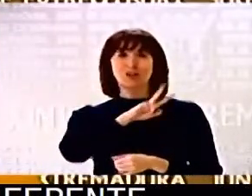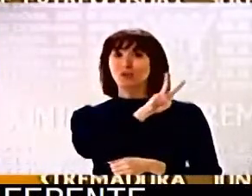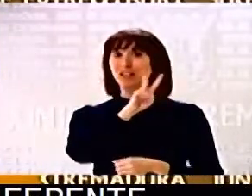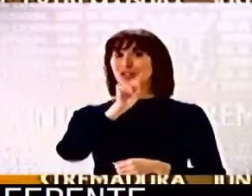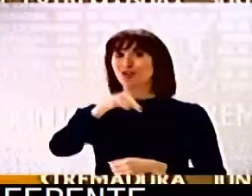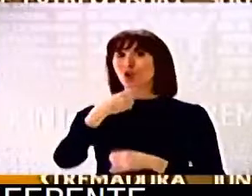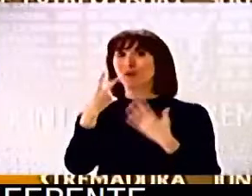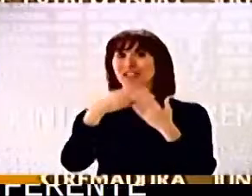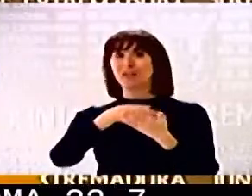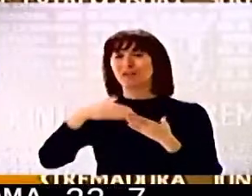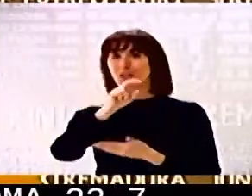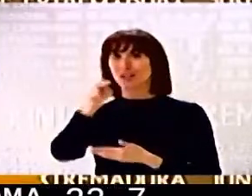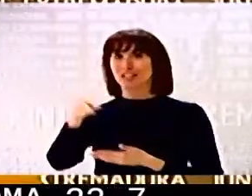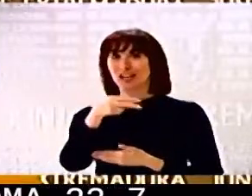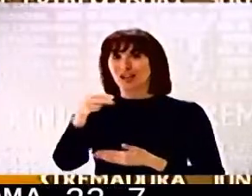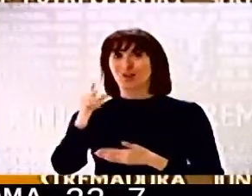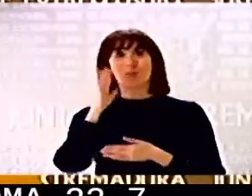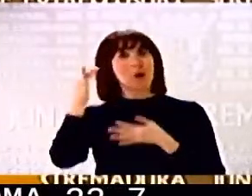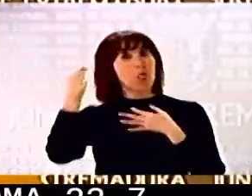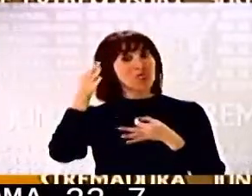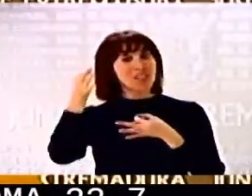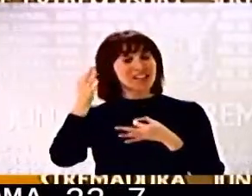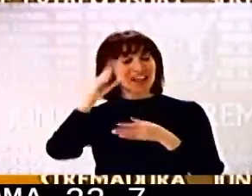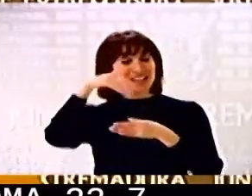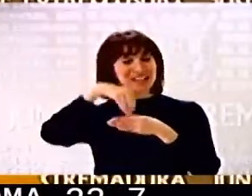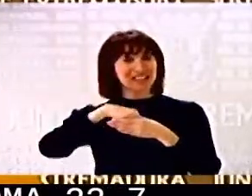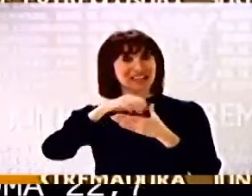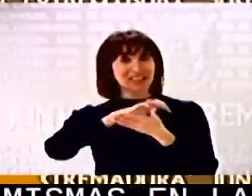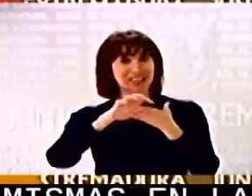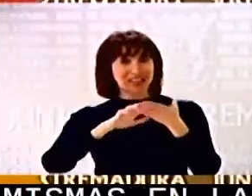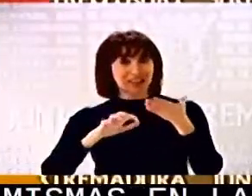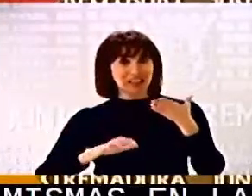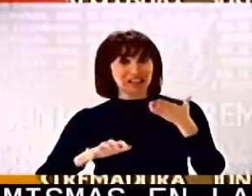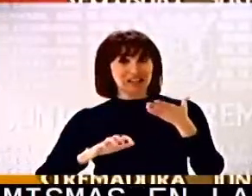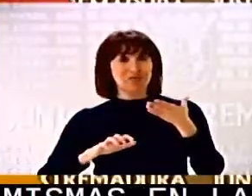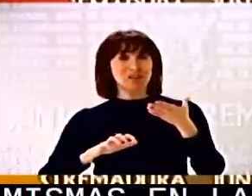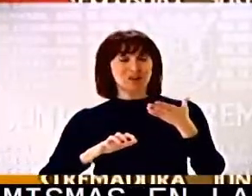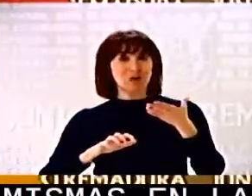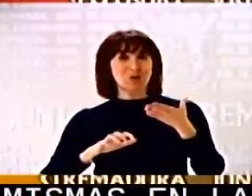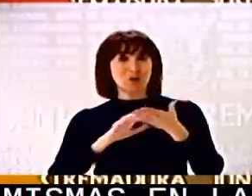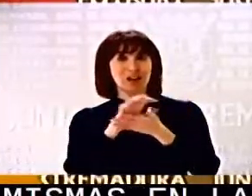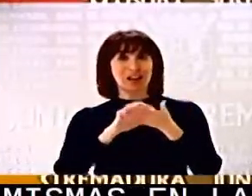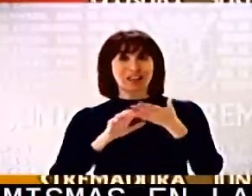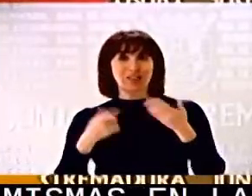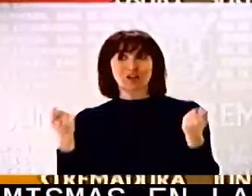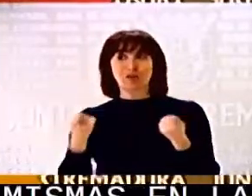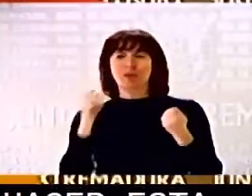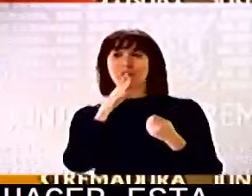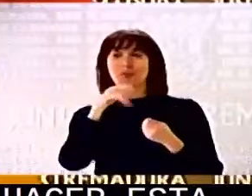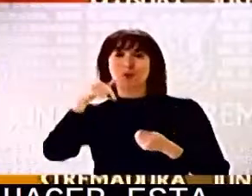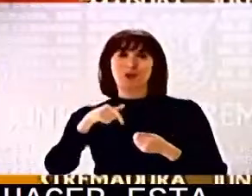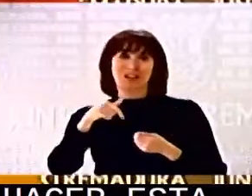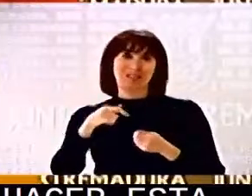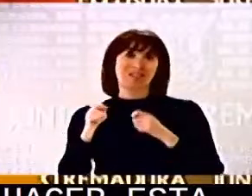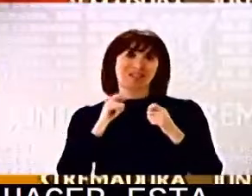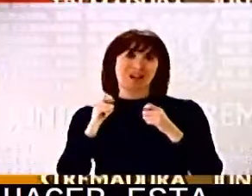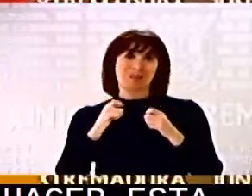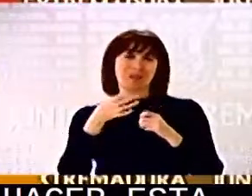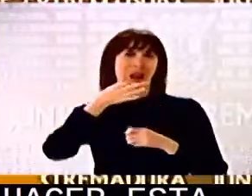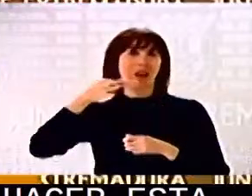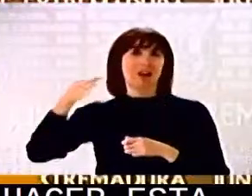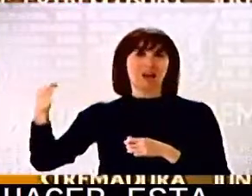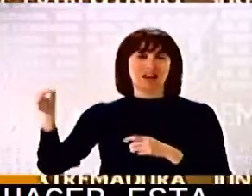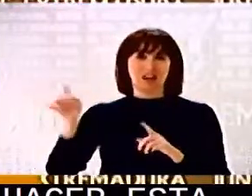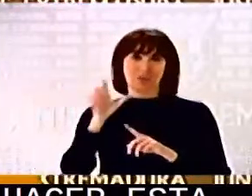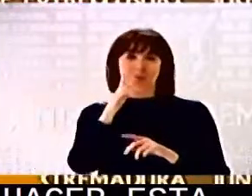22,7 millones de euros con el detalle de las mismas en la reseña del Consejo de Gobierno por no hacer esta rueda tediosa, como les dije